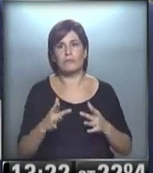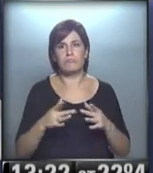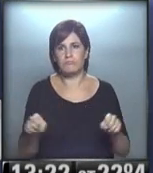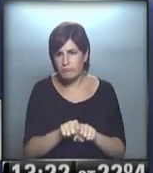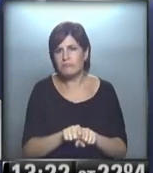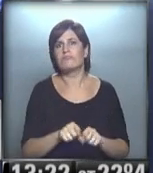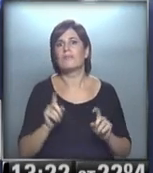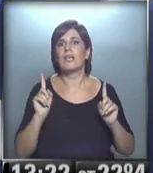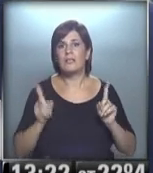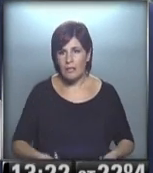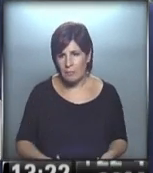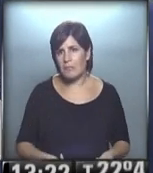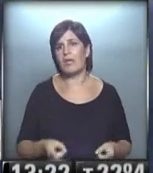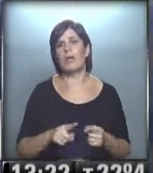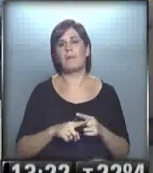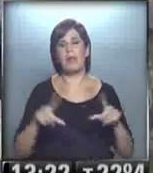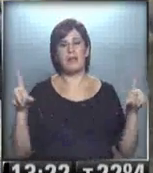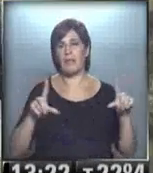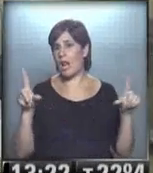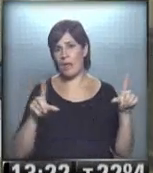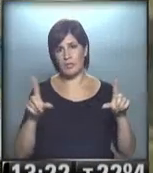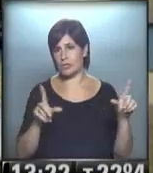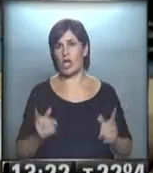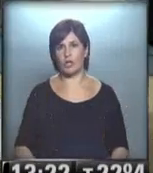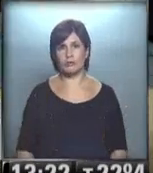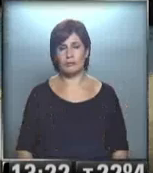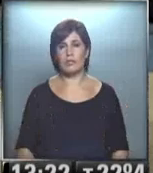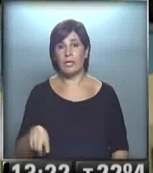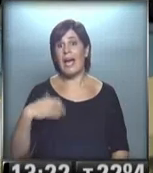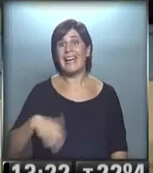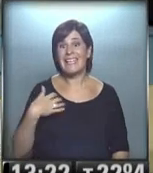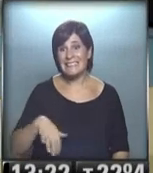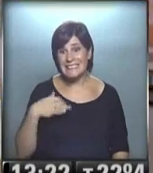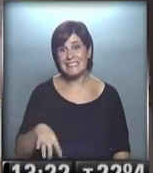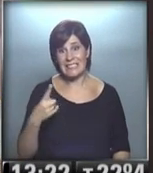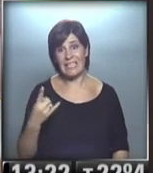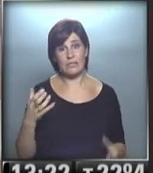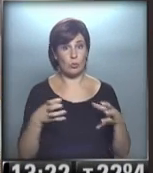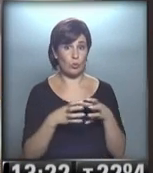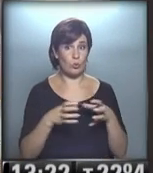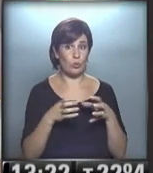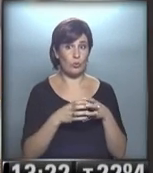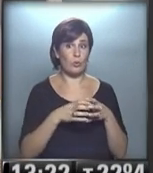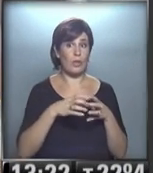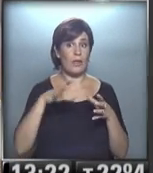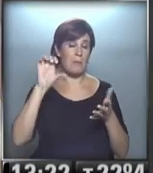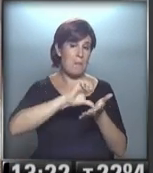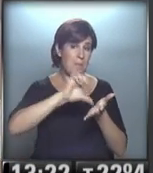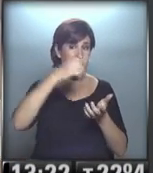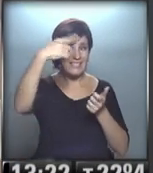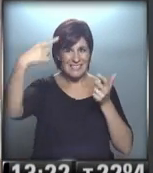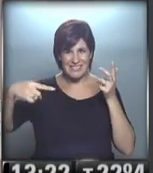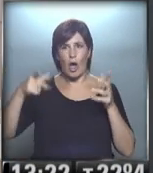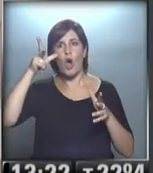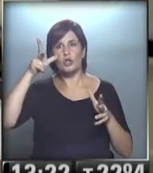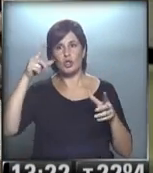para móviles de televisión la Argentina Integra un selecto club de ocho países con esta